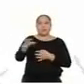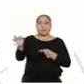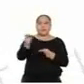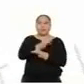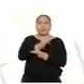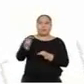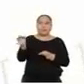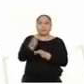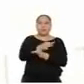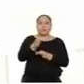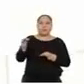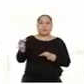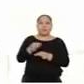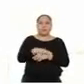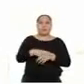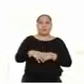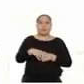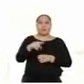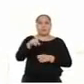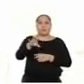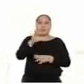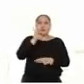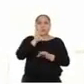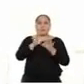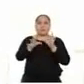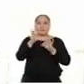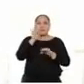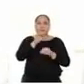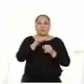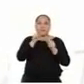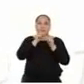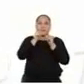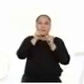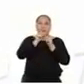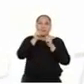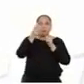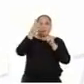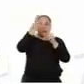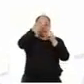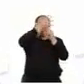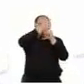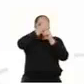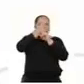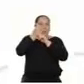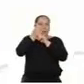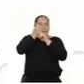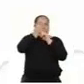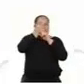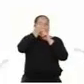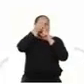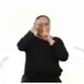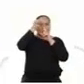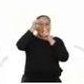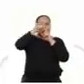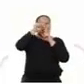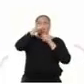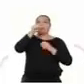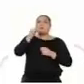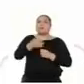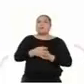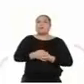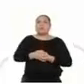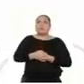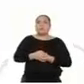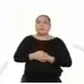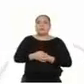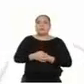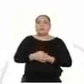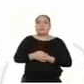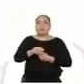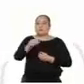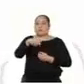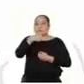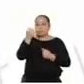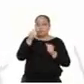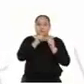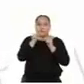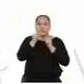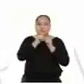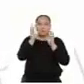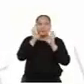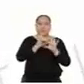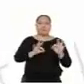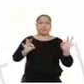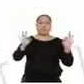reemplazando valores para conseguir las cantidades que necesitábamos? ¡Ajá! Y otro dato muy